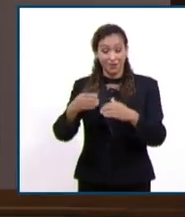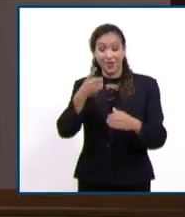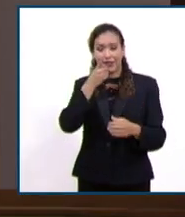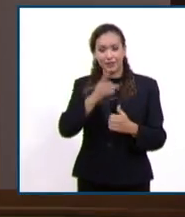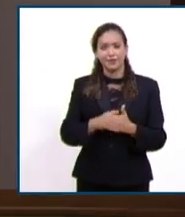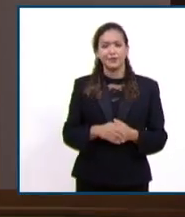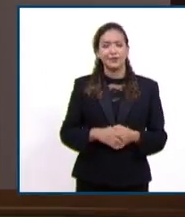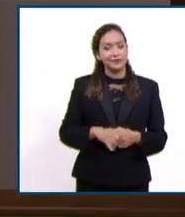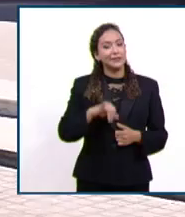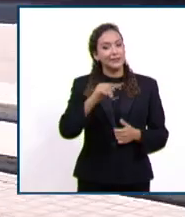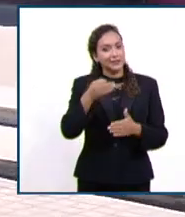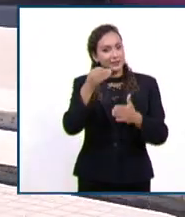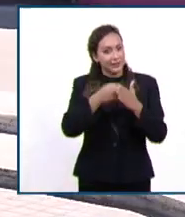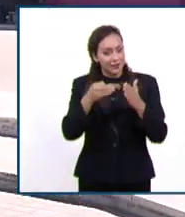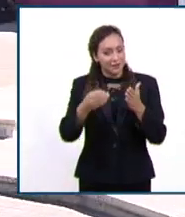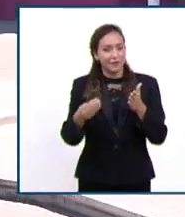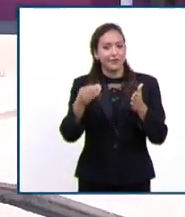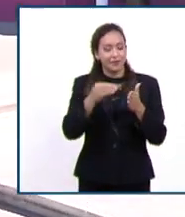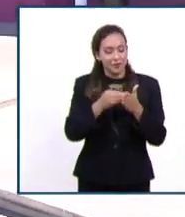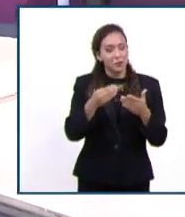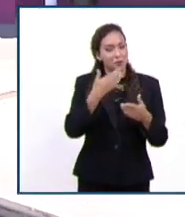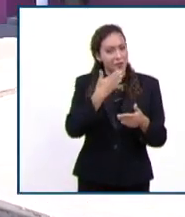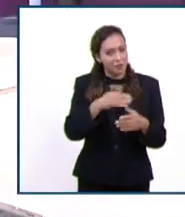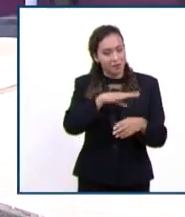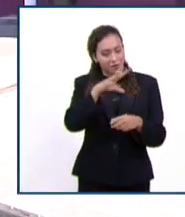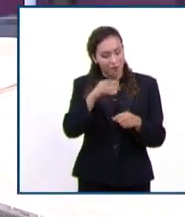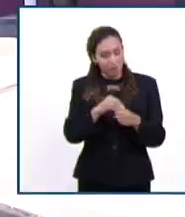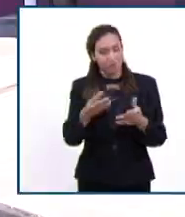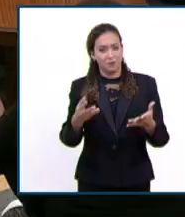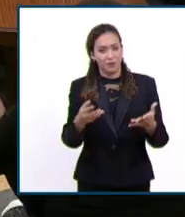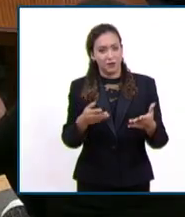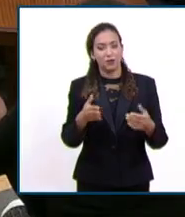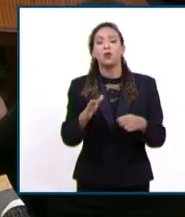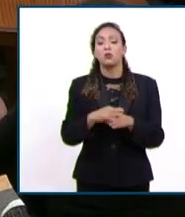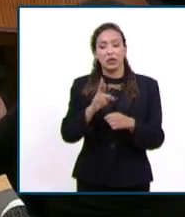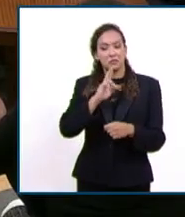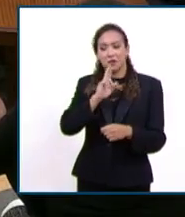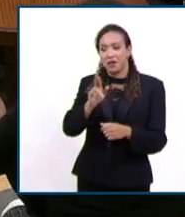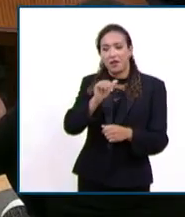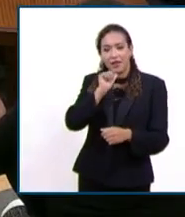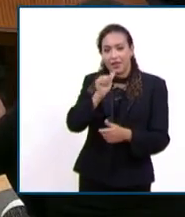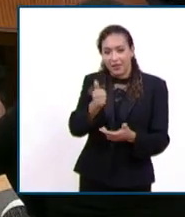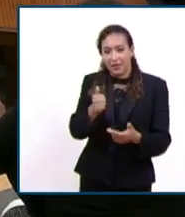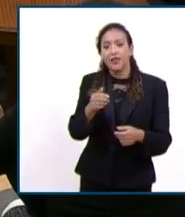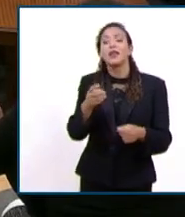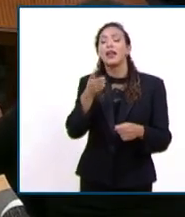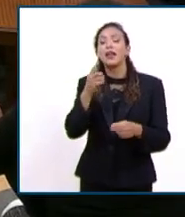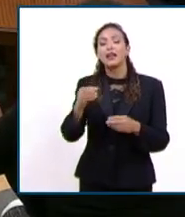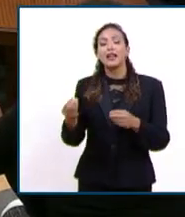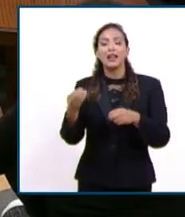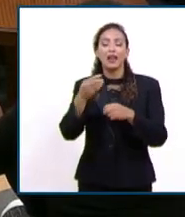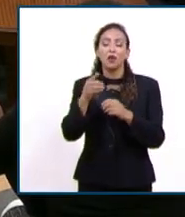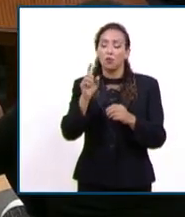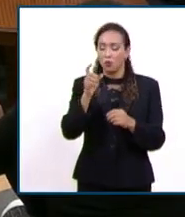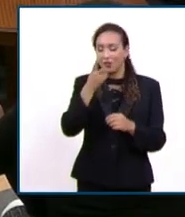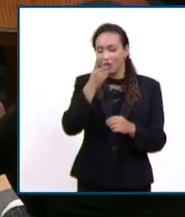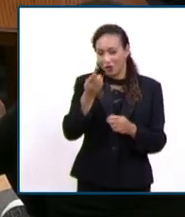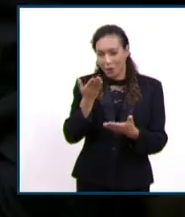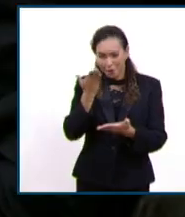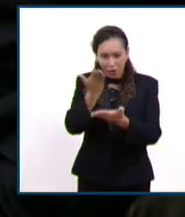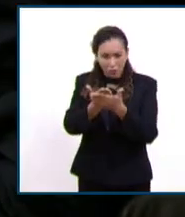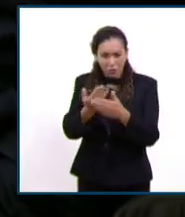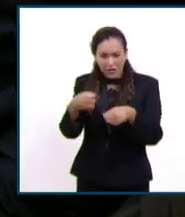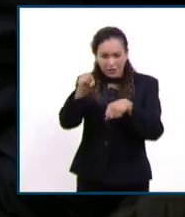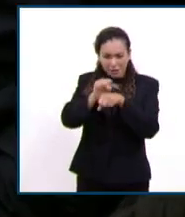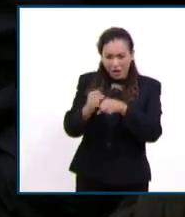existe omisión del Consejo General del INE al no dar respuesta a su petición de que los debates sean semanales, por lo que deberá